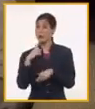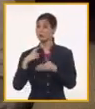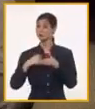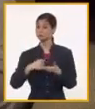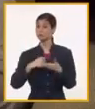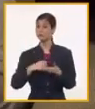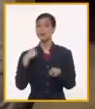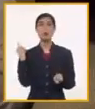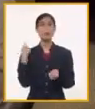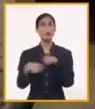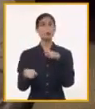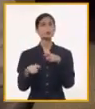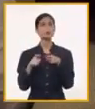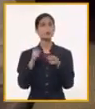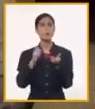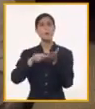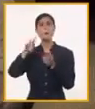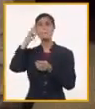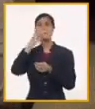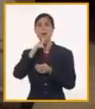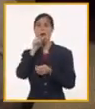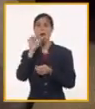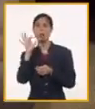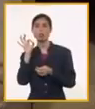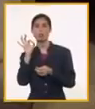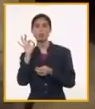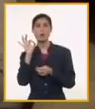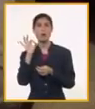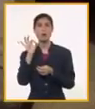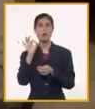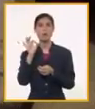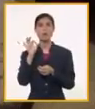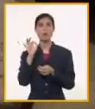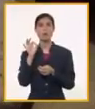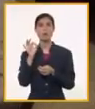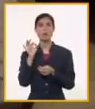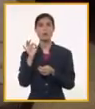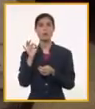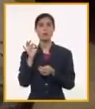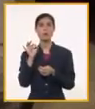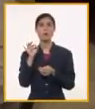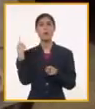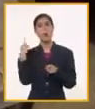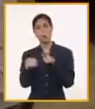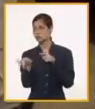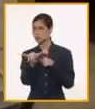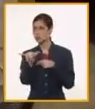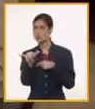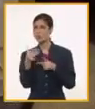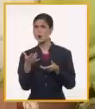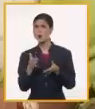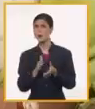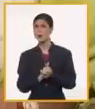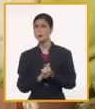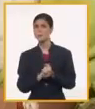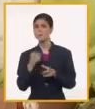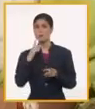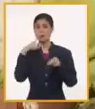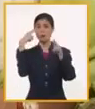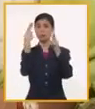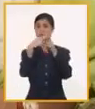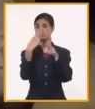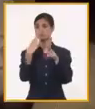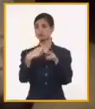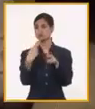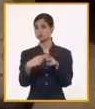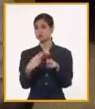Prado, otro médico, y otro pediatra que se llama Prado también. Yo no digo más, y que la gente